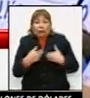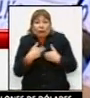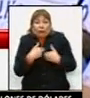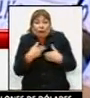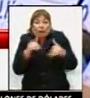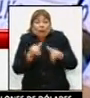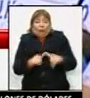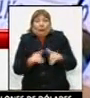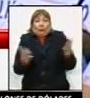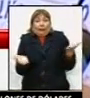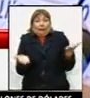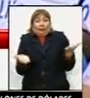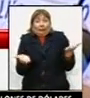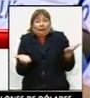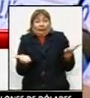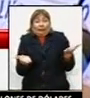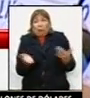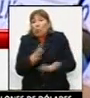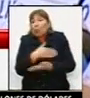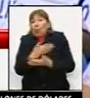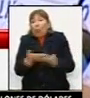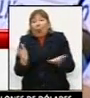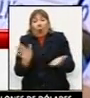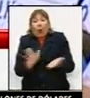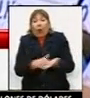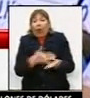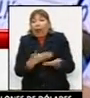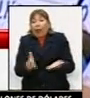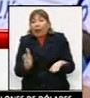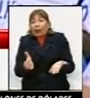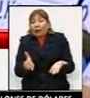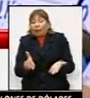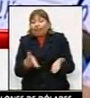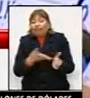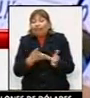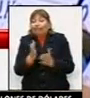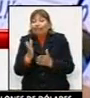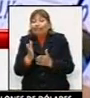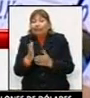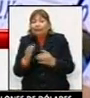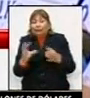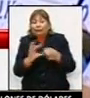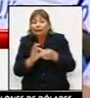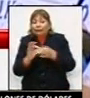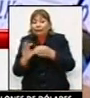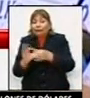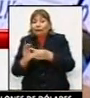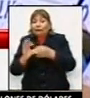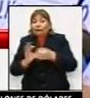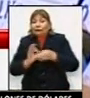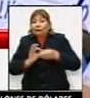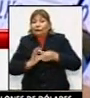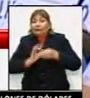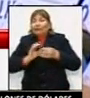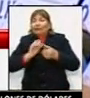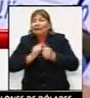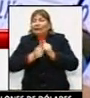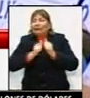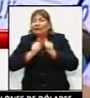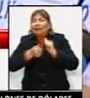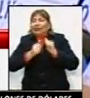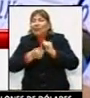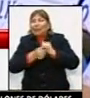eso, si es que no hay de manera encadenada modificaciones a